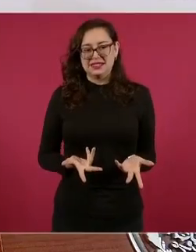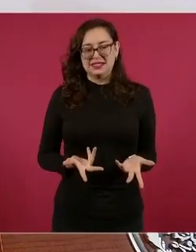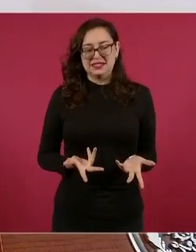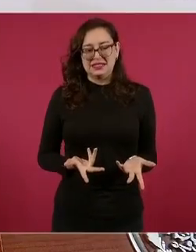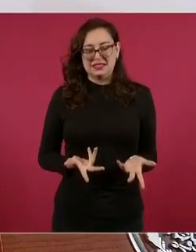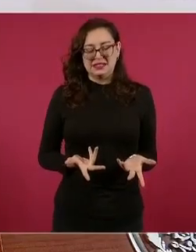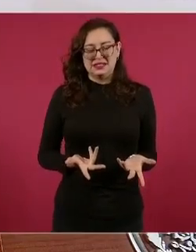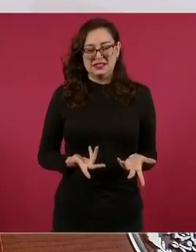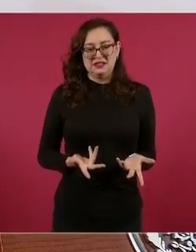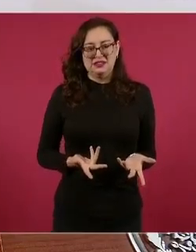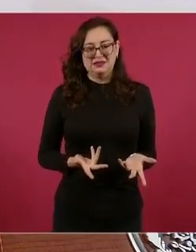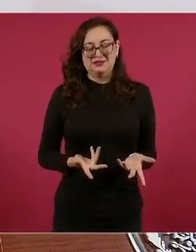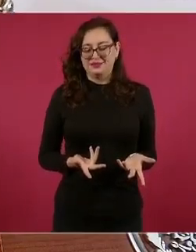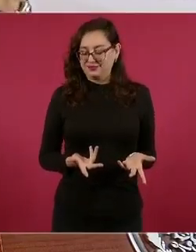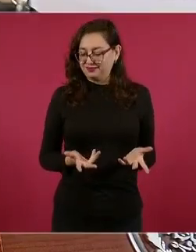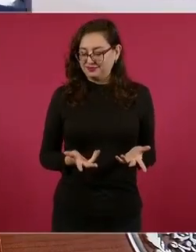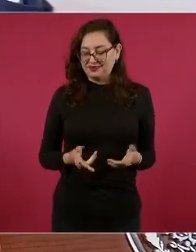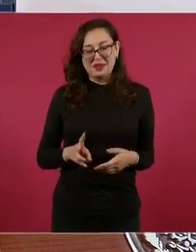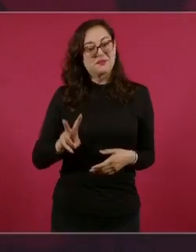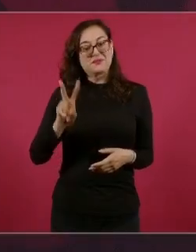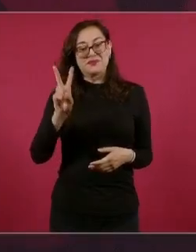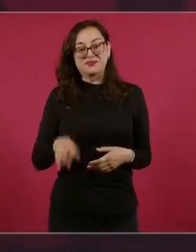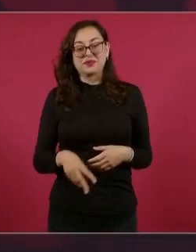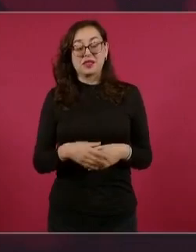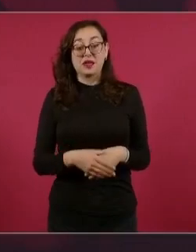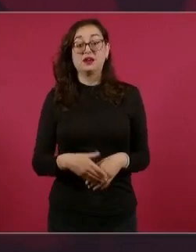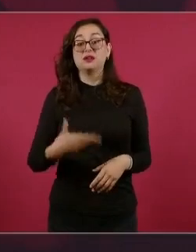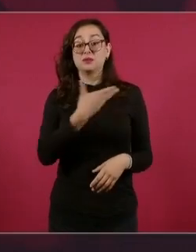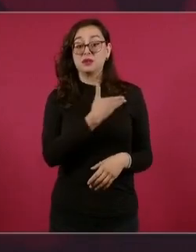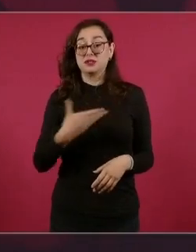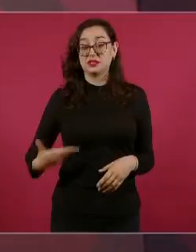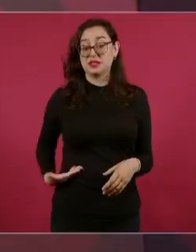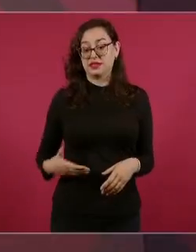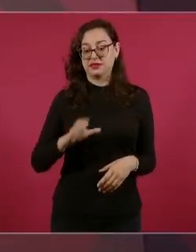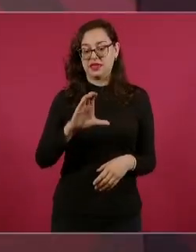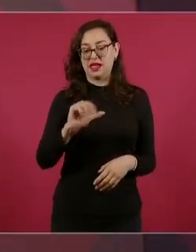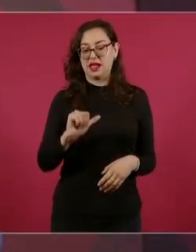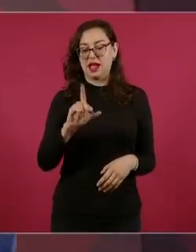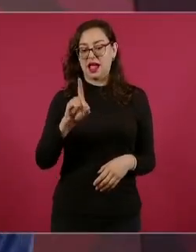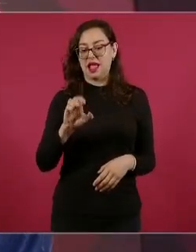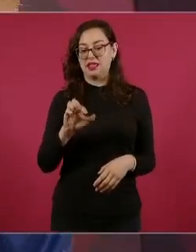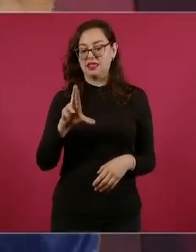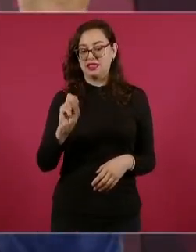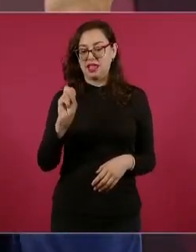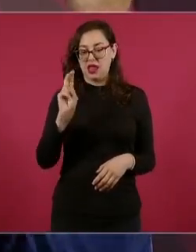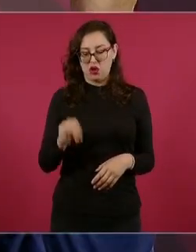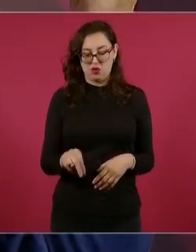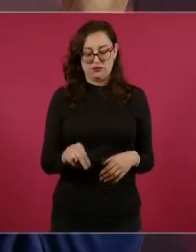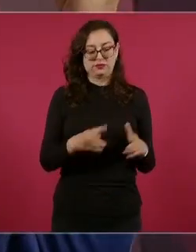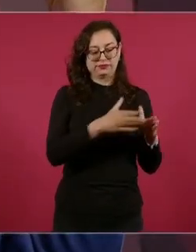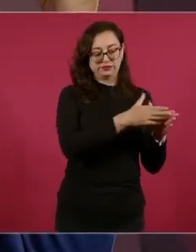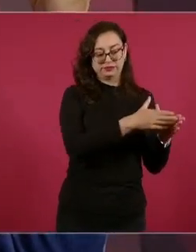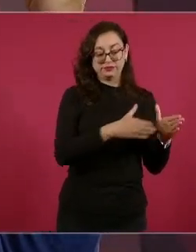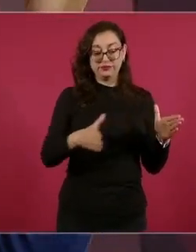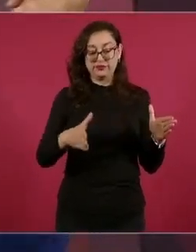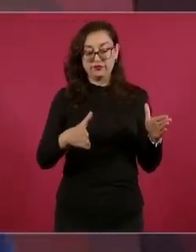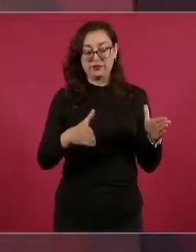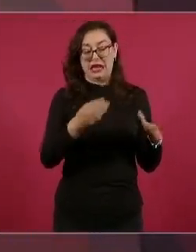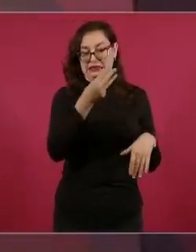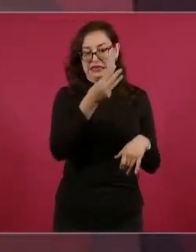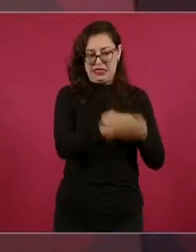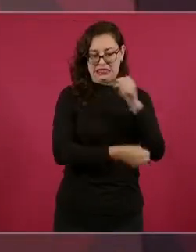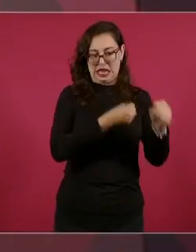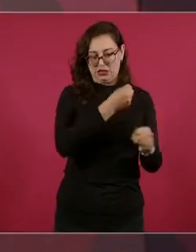durante 3 años en el gobierno de Calderón, siendo Cárcens secretario